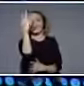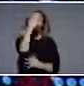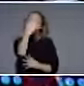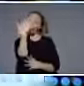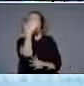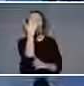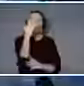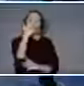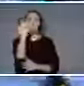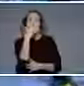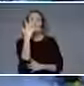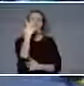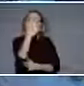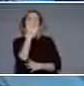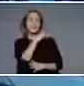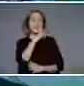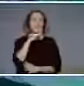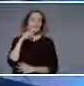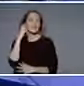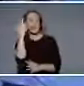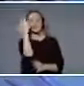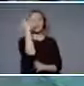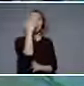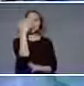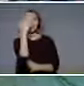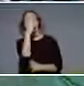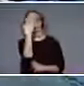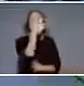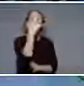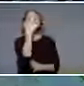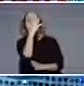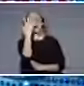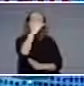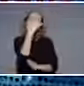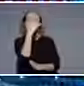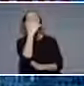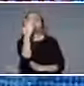gran carnaval, este gran